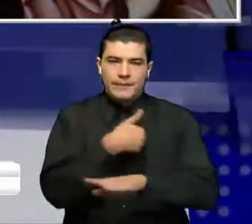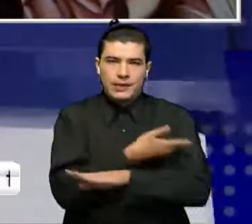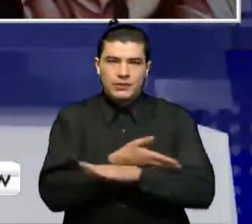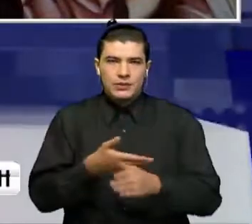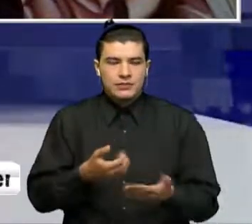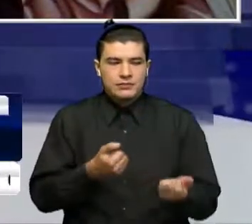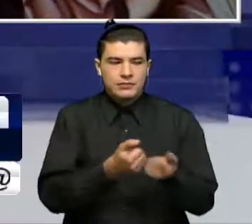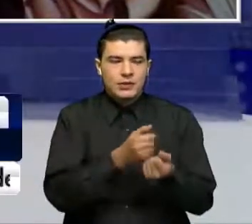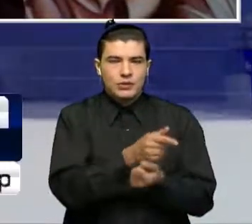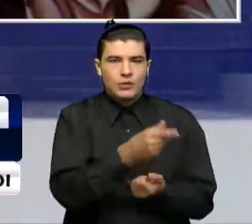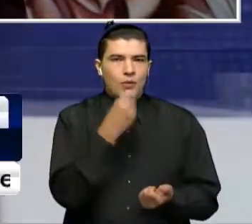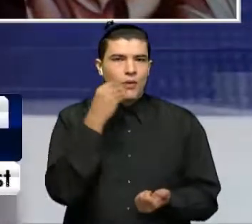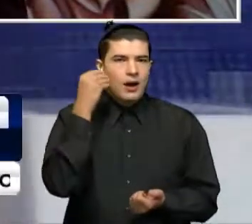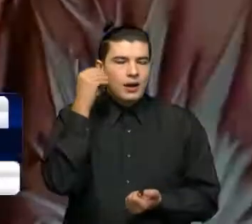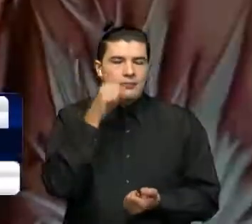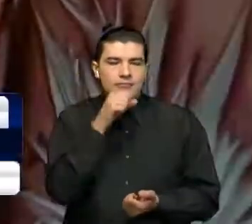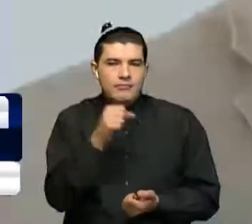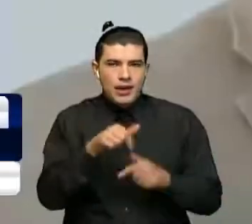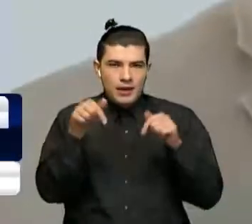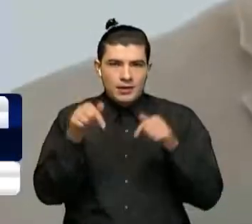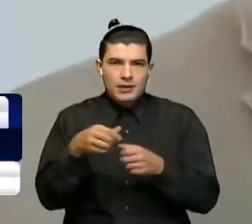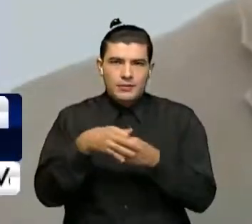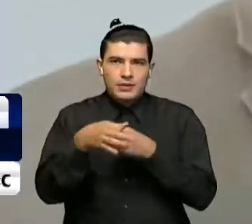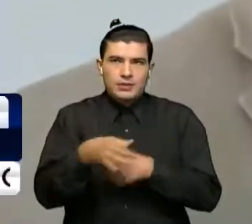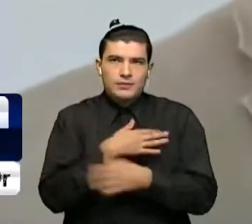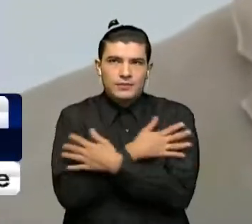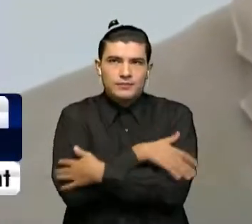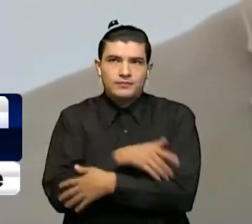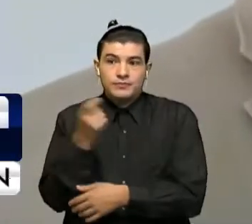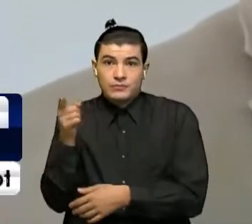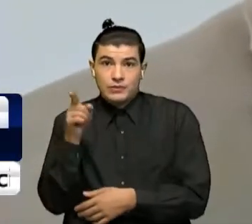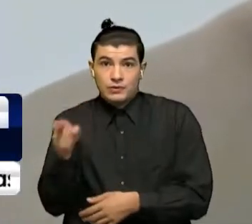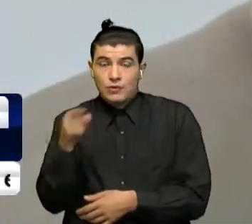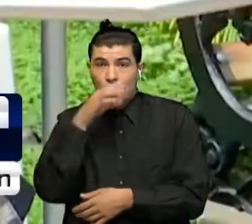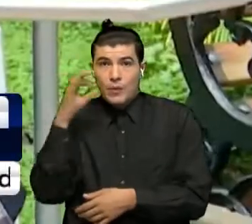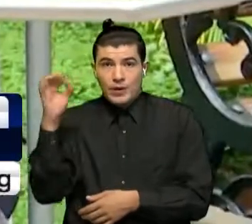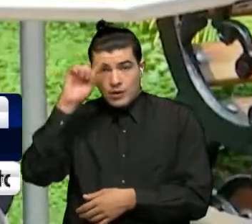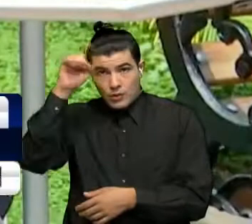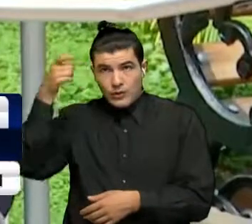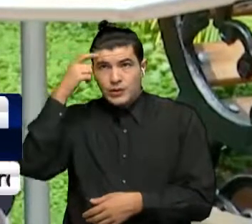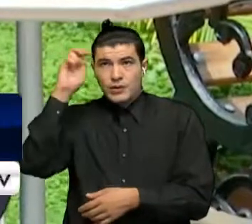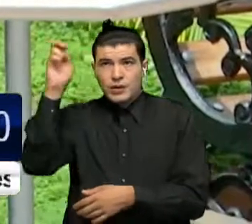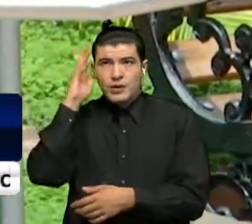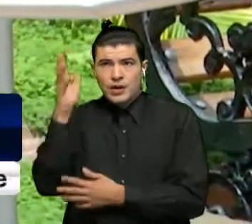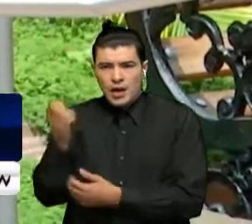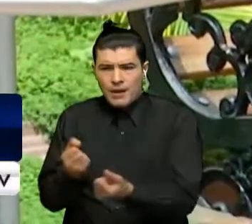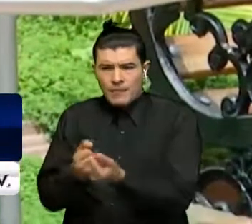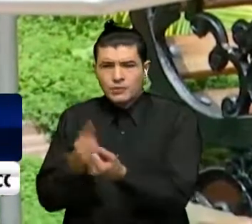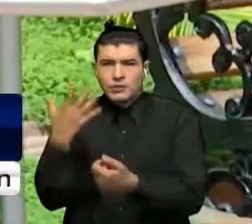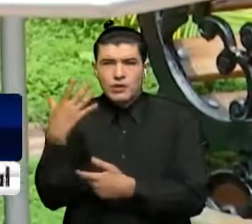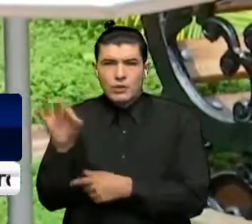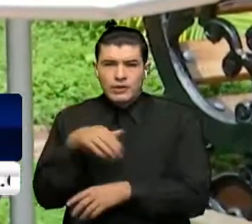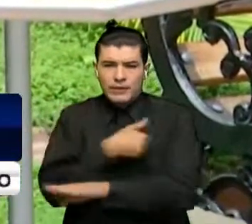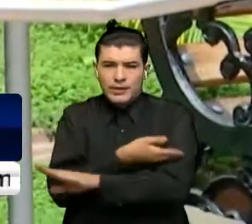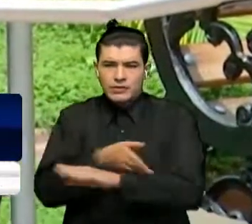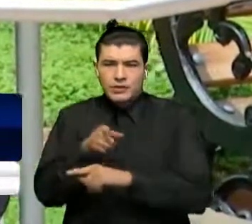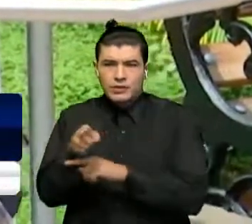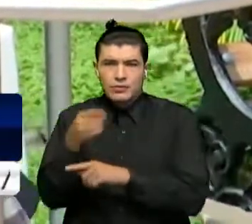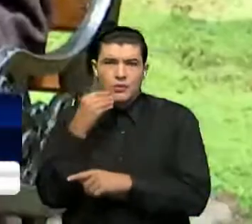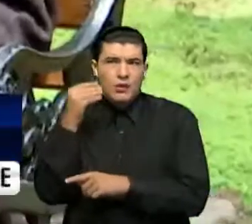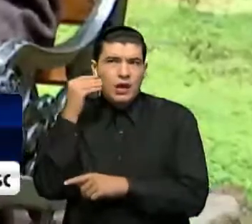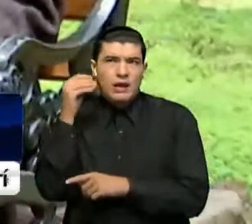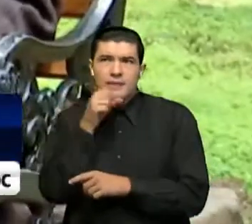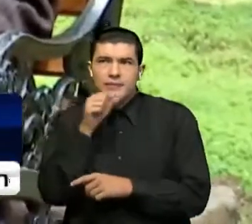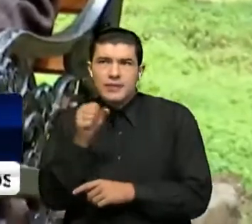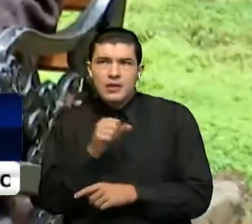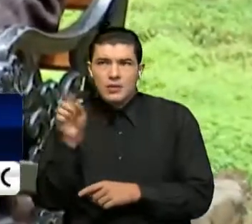tardes así es el gobernador de norte de santander en las últimas horas anunció el apoyo con 50 millones de pesos para el asilo san josé de pamplona